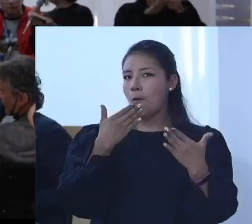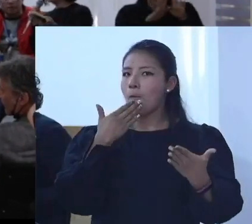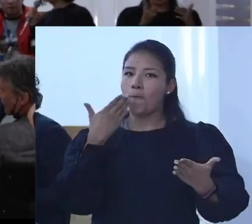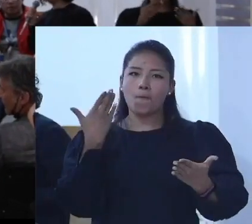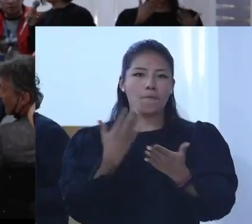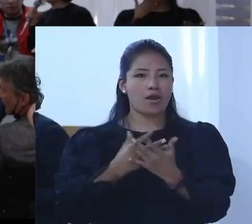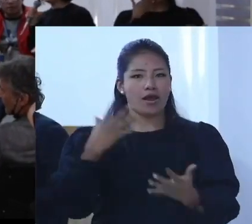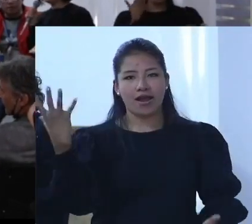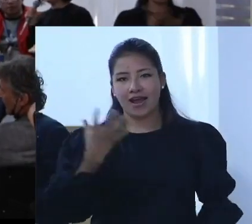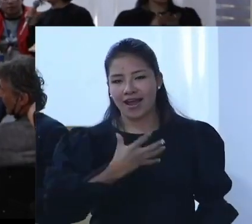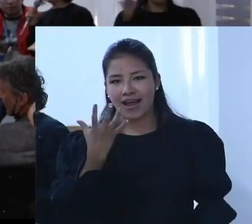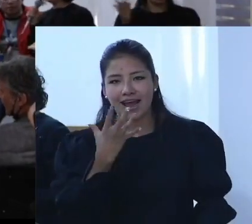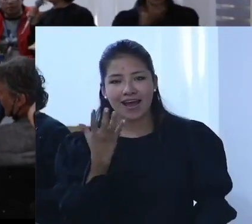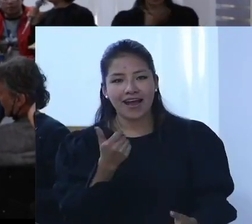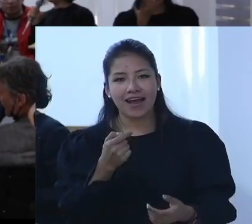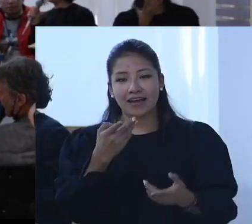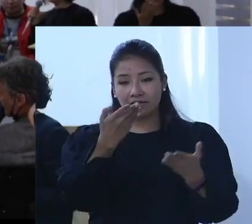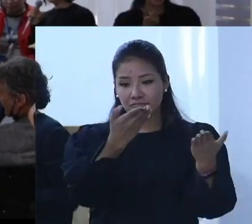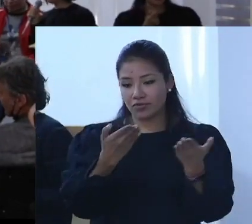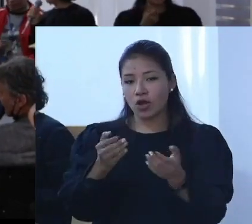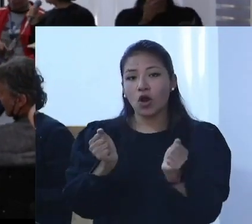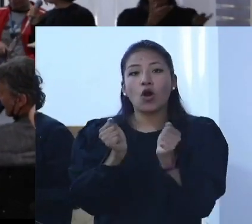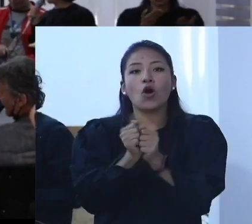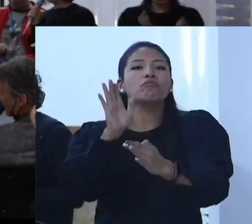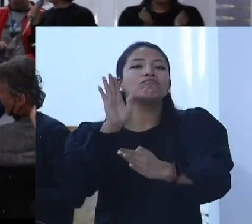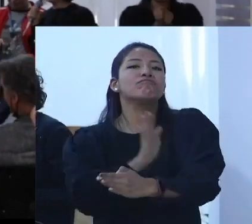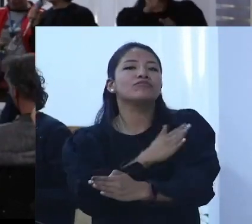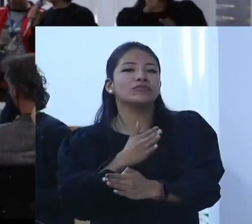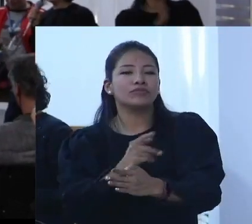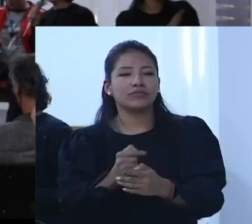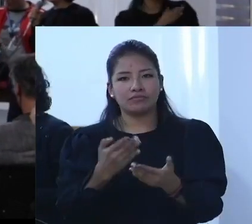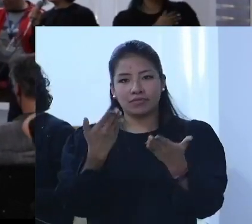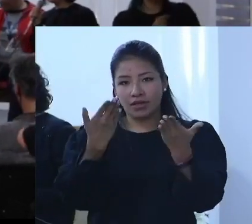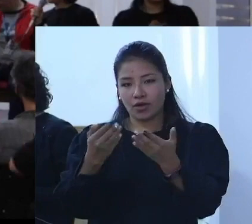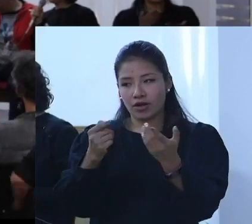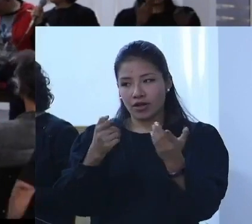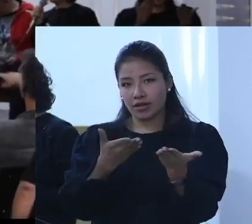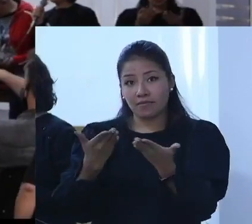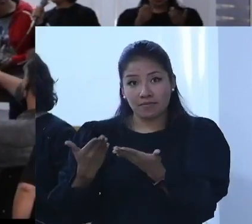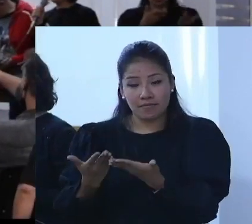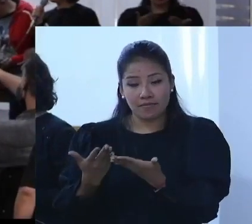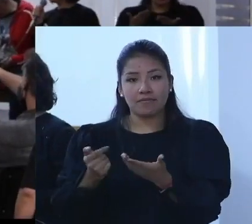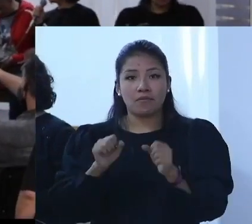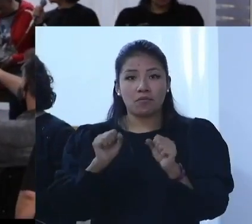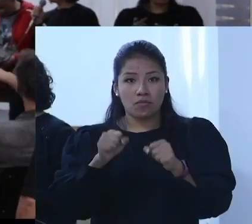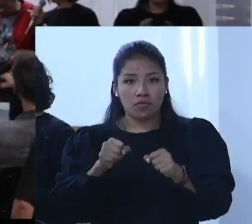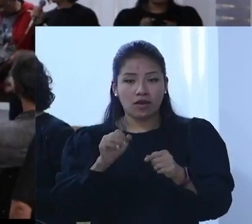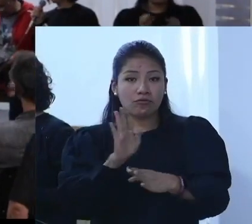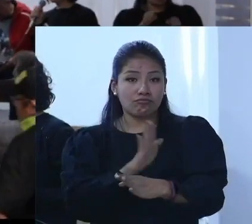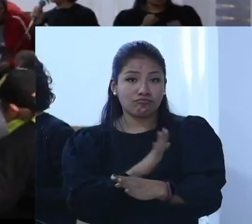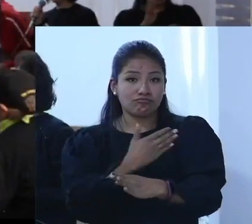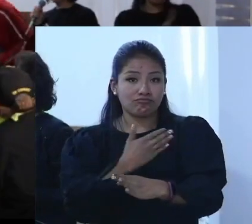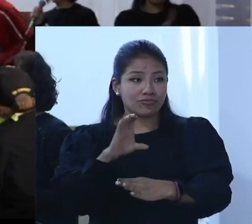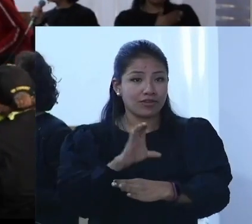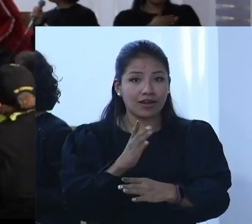pase acá nuestro nuestro cantautor por favor con un aplauso lo recibimos